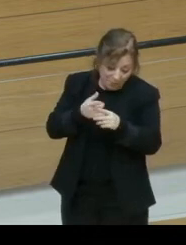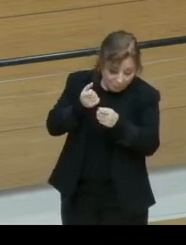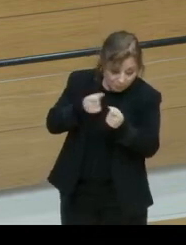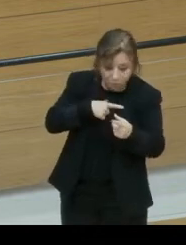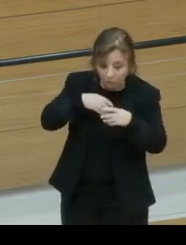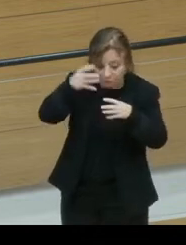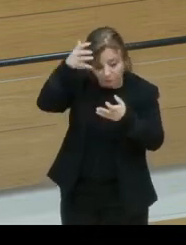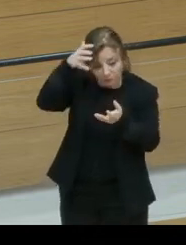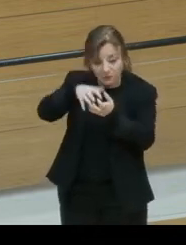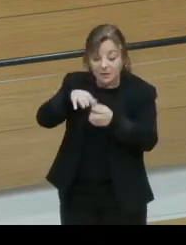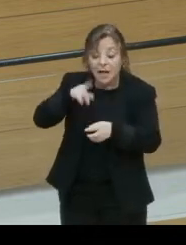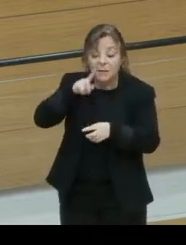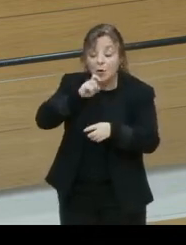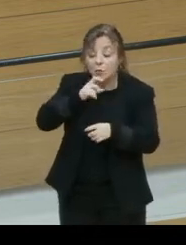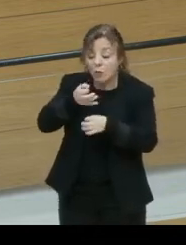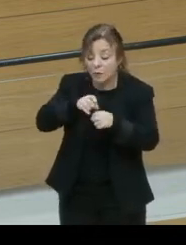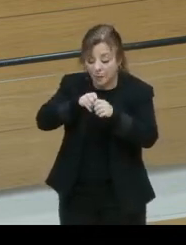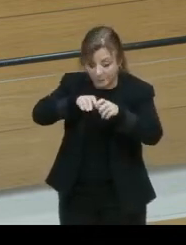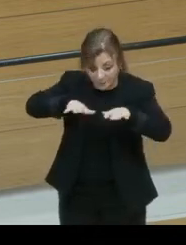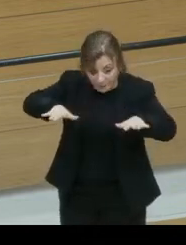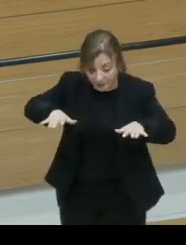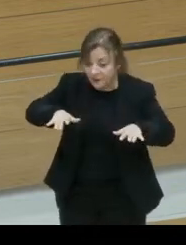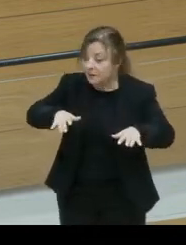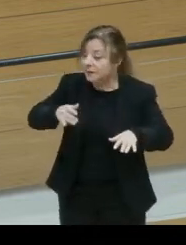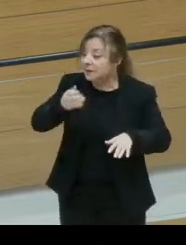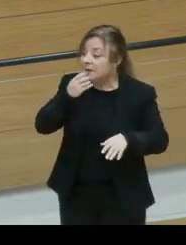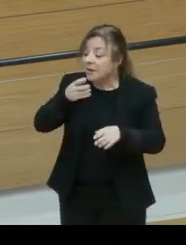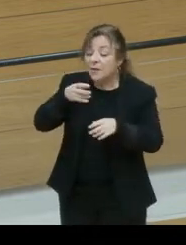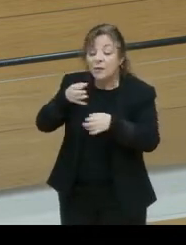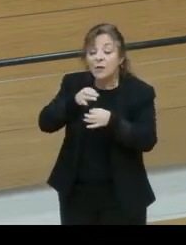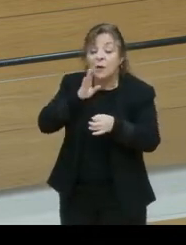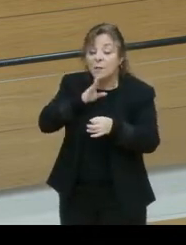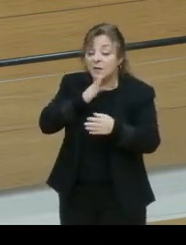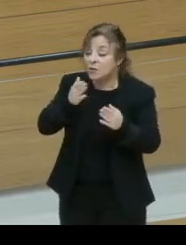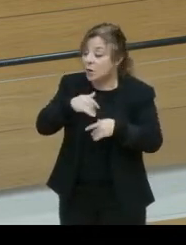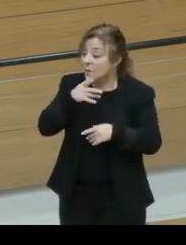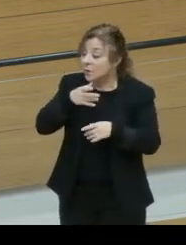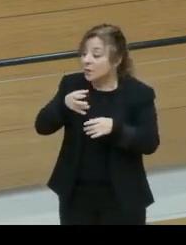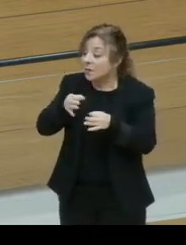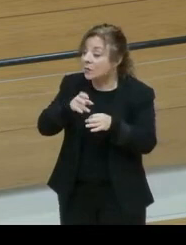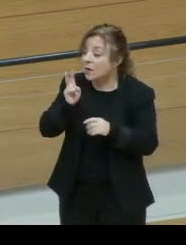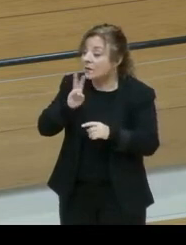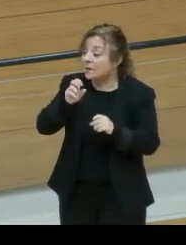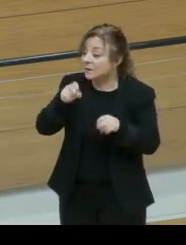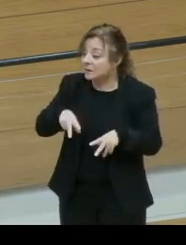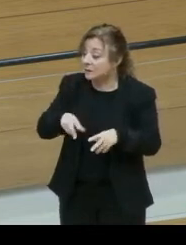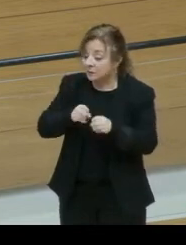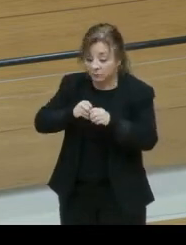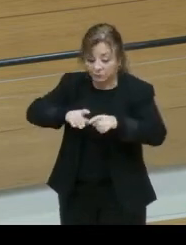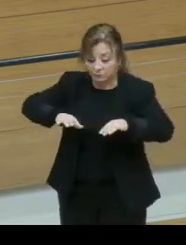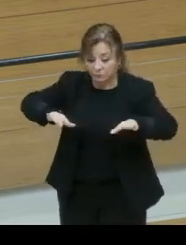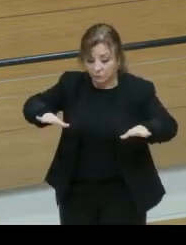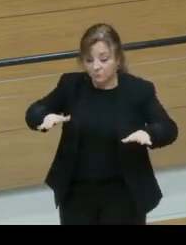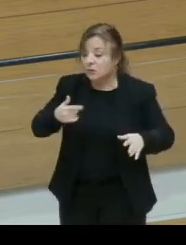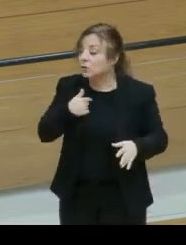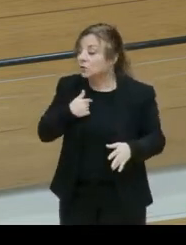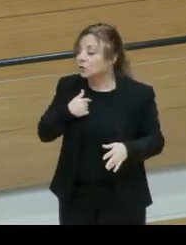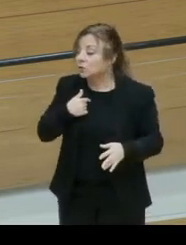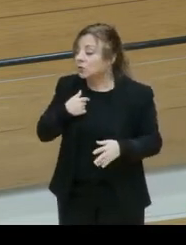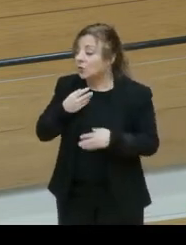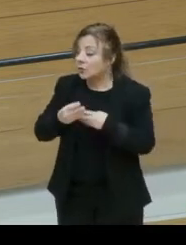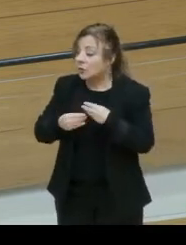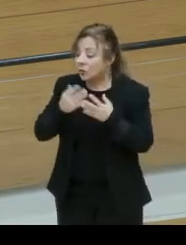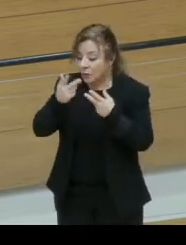la migración de la célula. Y en el caso de que no hubiera células madres, sería igual, pero sin la célula verde. estaría migrando. Entonces, yo lo que cuantifico